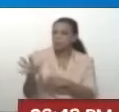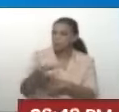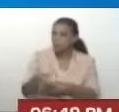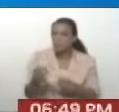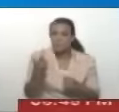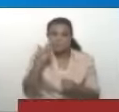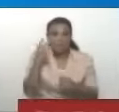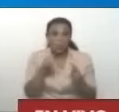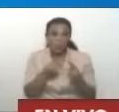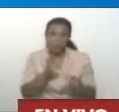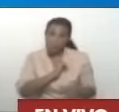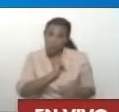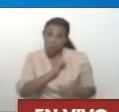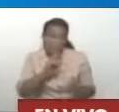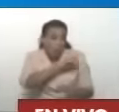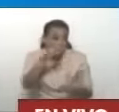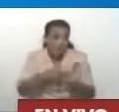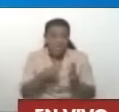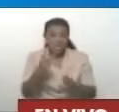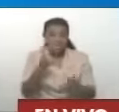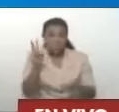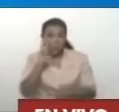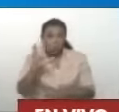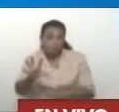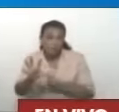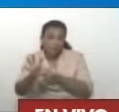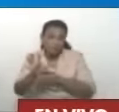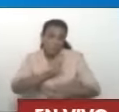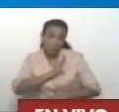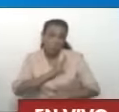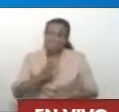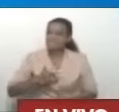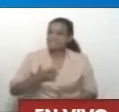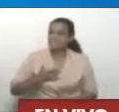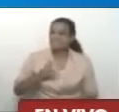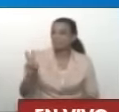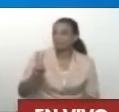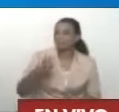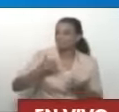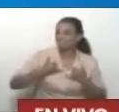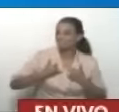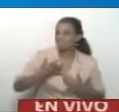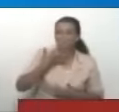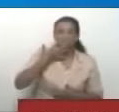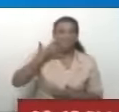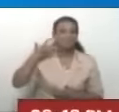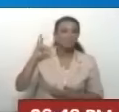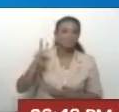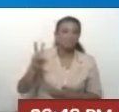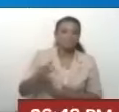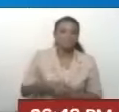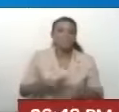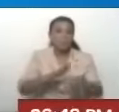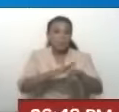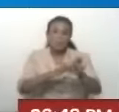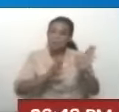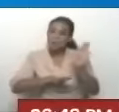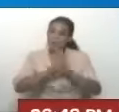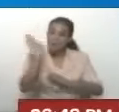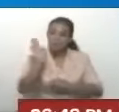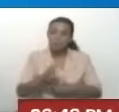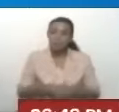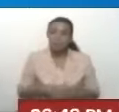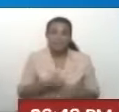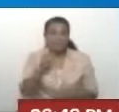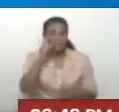Y quien conoce su país y disfruta su país, se siente venezolano, orgullosamente. Daniela, para adelante, pues.